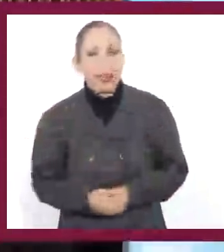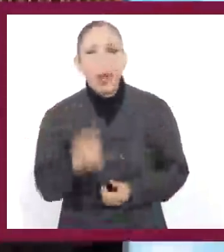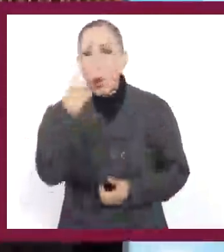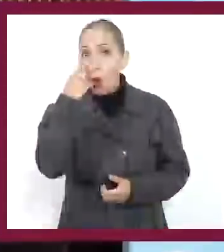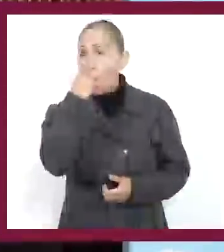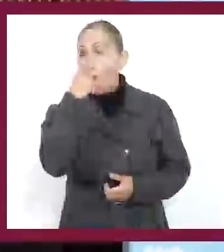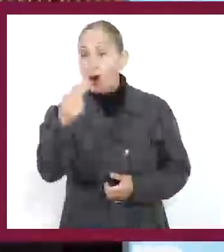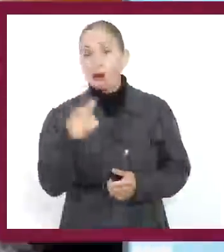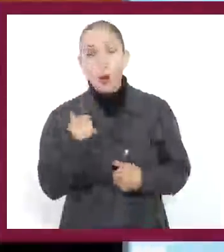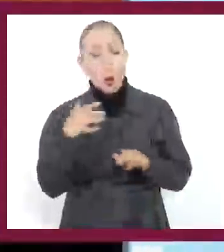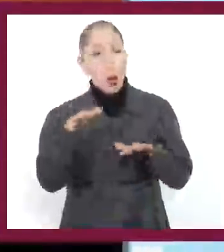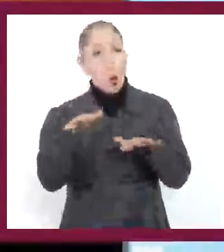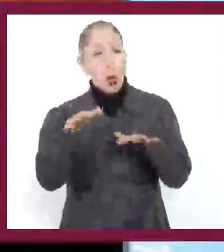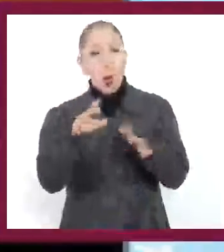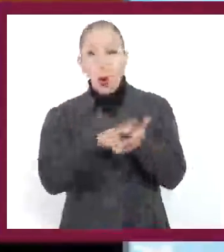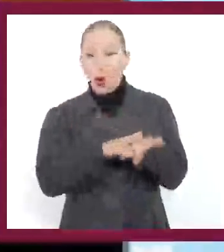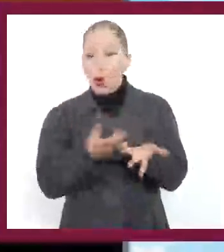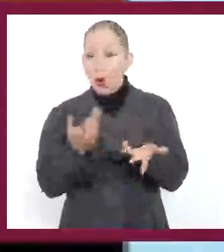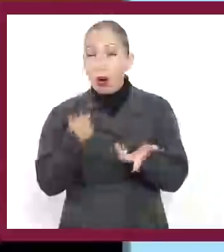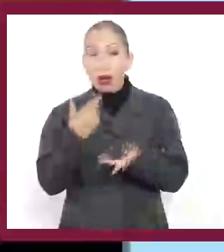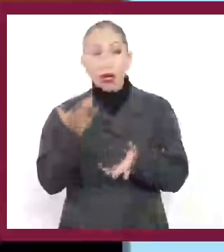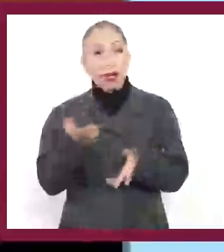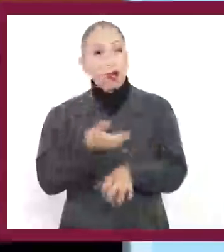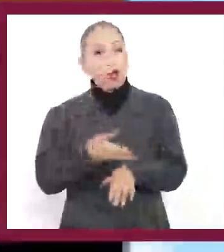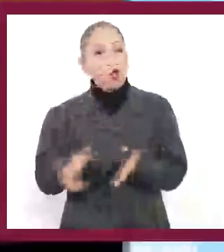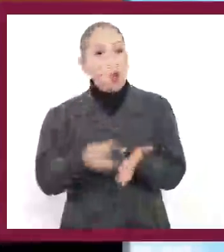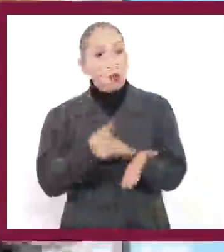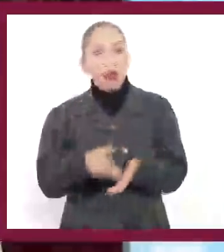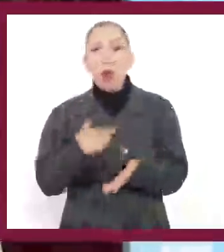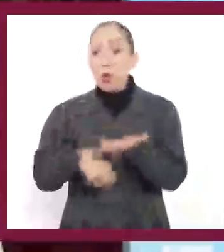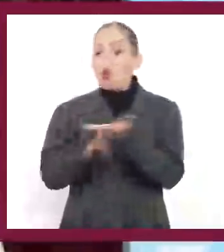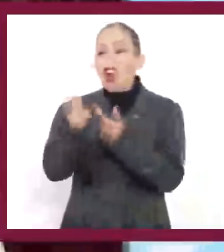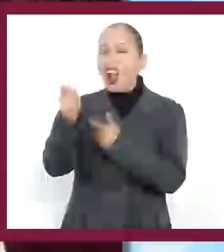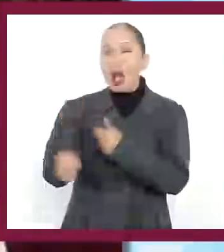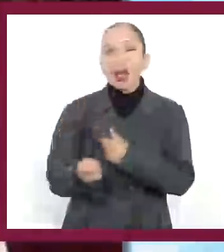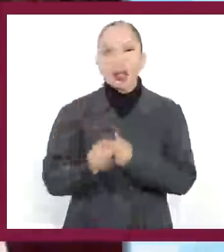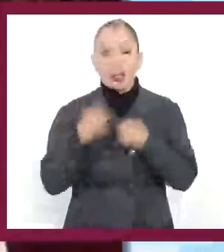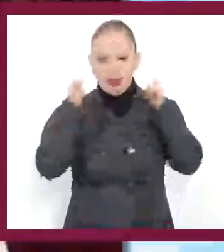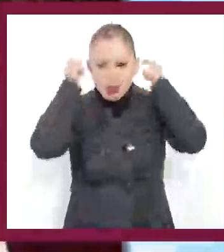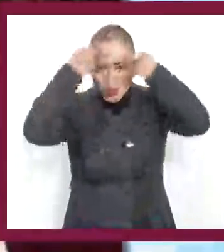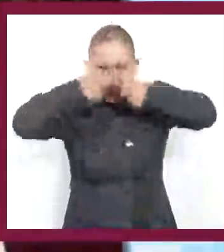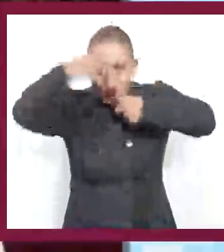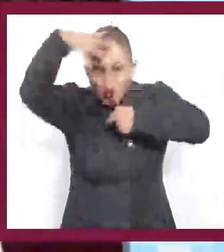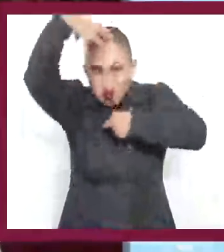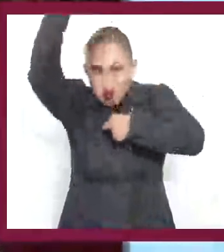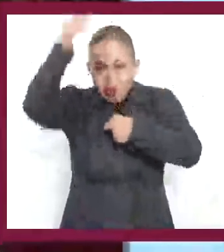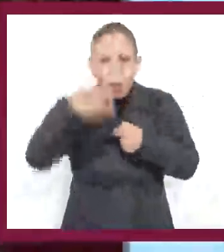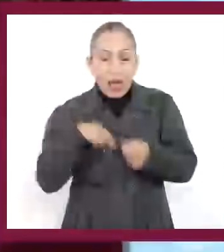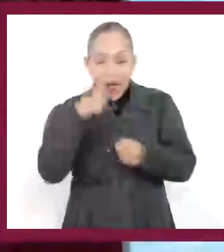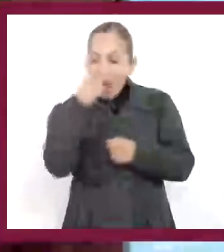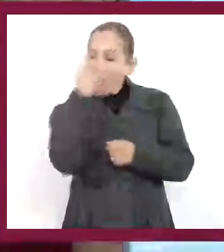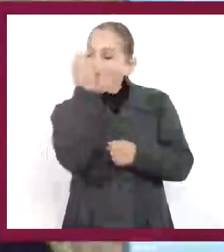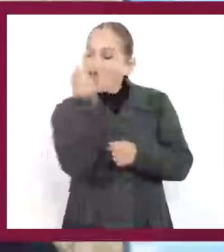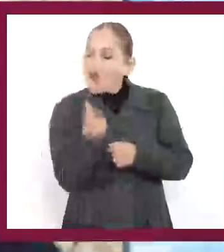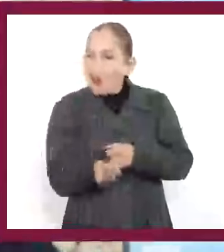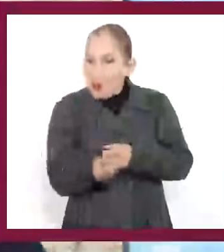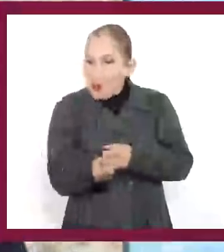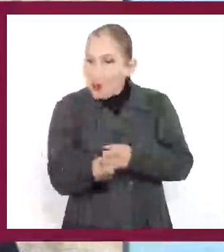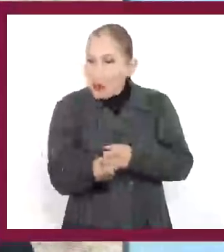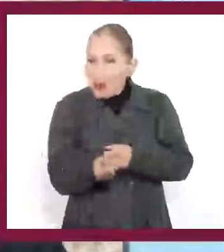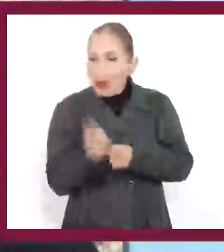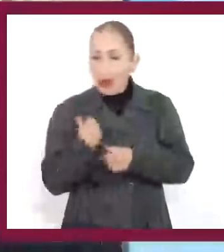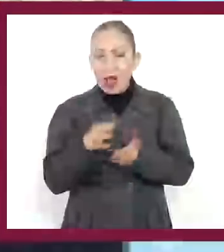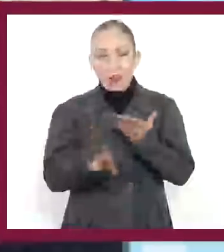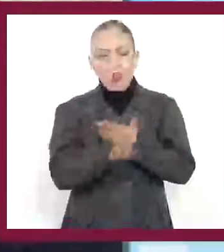ojos claros, rubio. ¿Cómo es una bruja? Tiene un gorro negro, nariz grande. Una